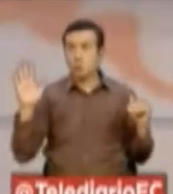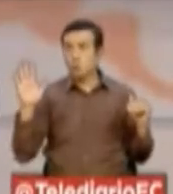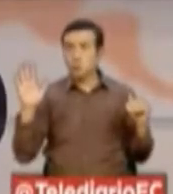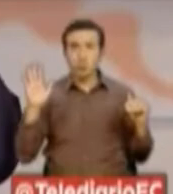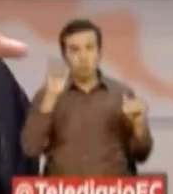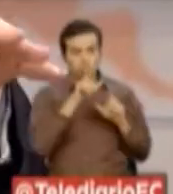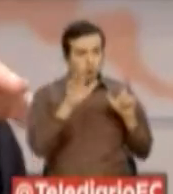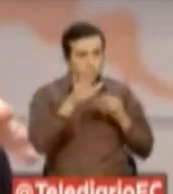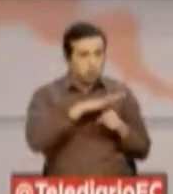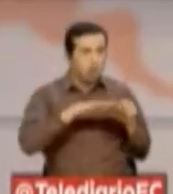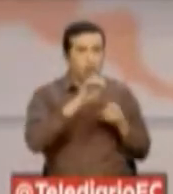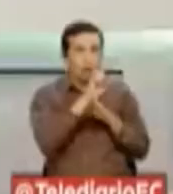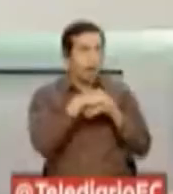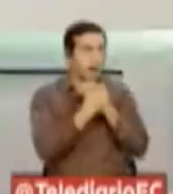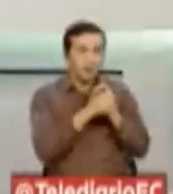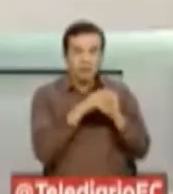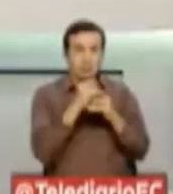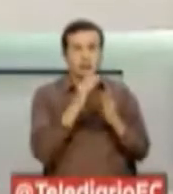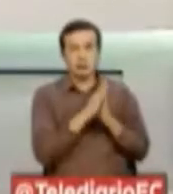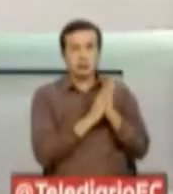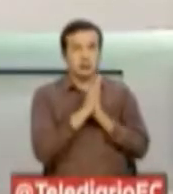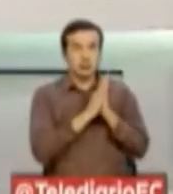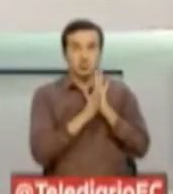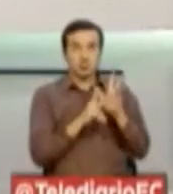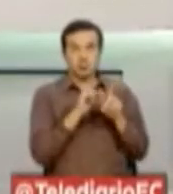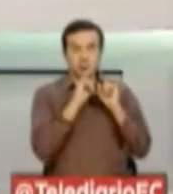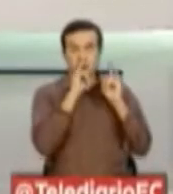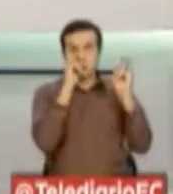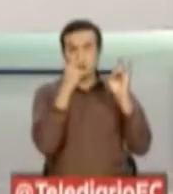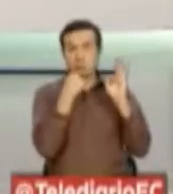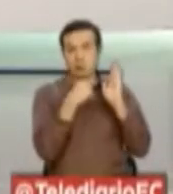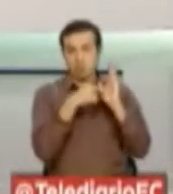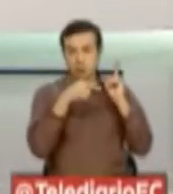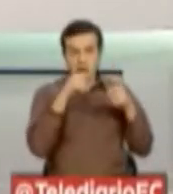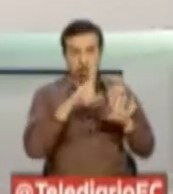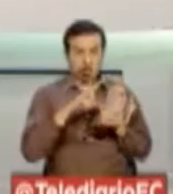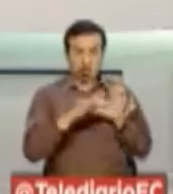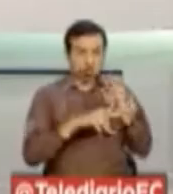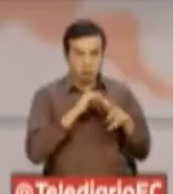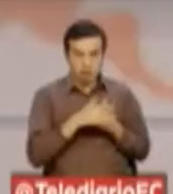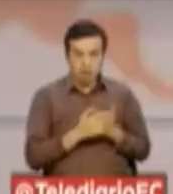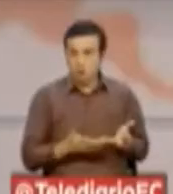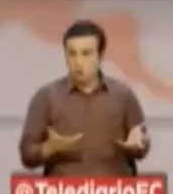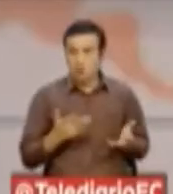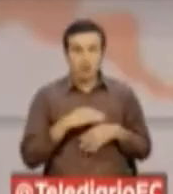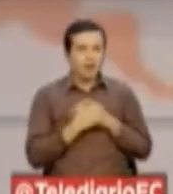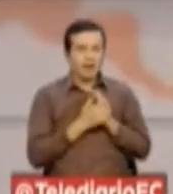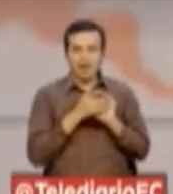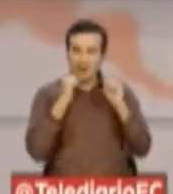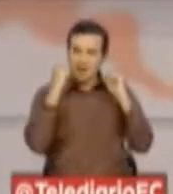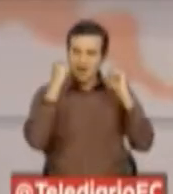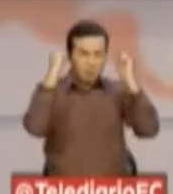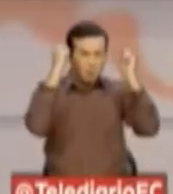clientela nacional de hacerse rico robando además como en el caso de los dictadores latinoamericanos y con eso hacer política que